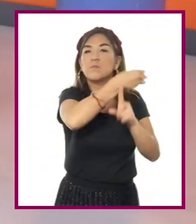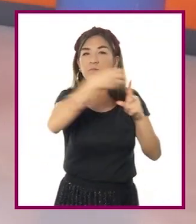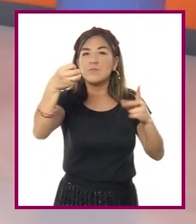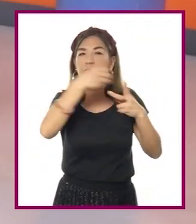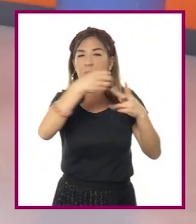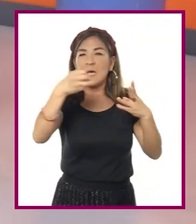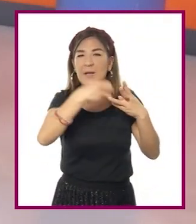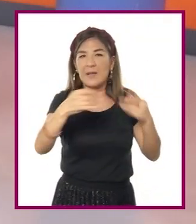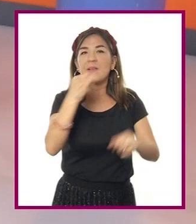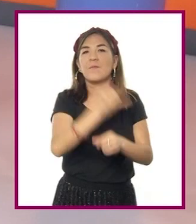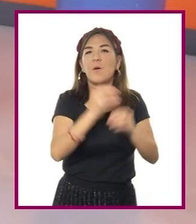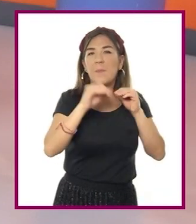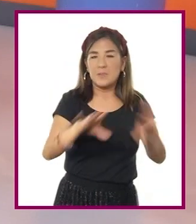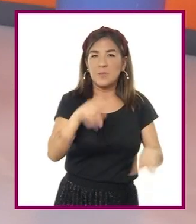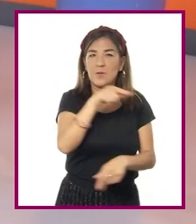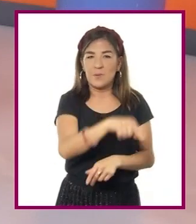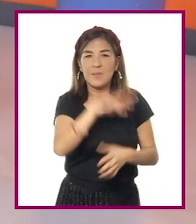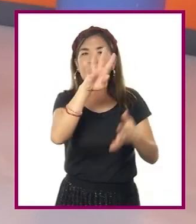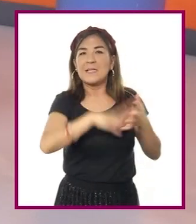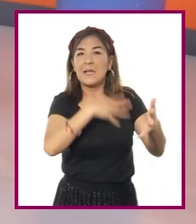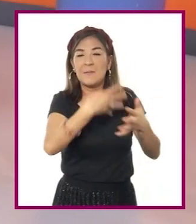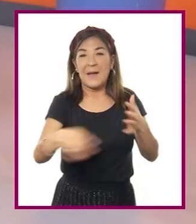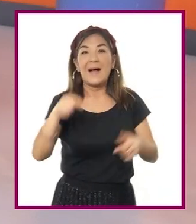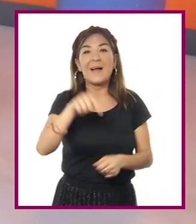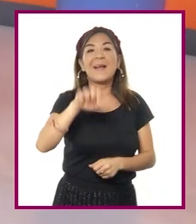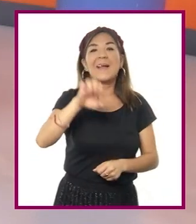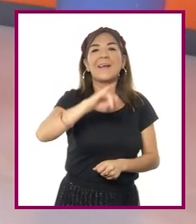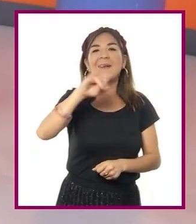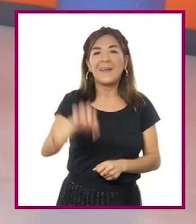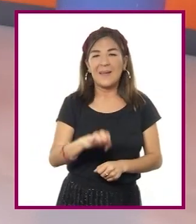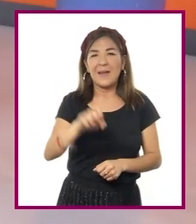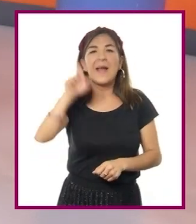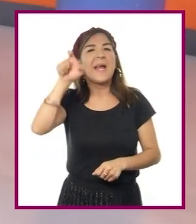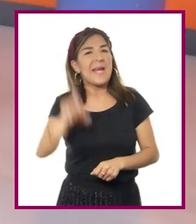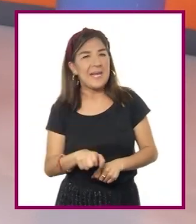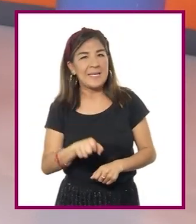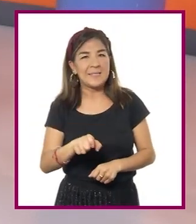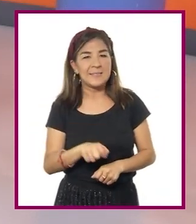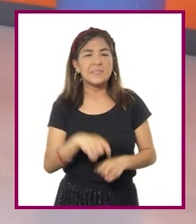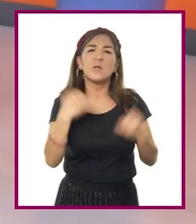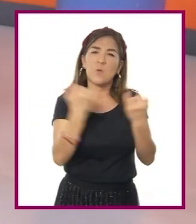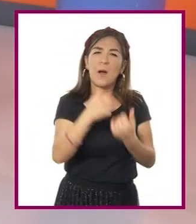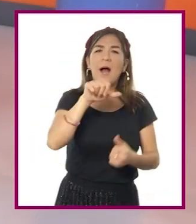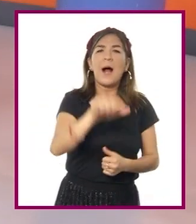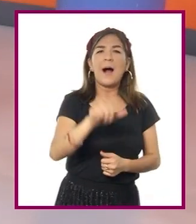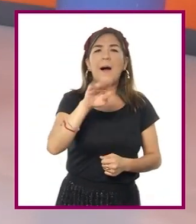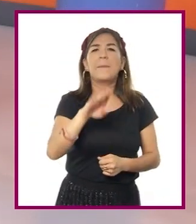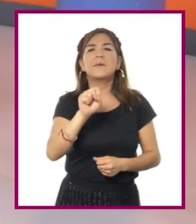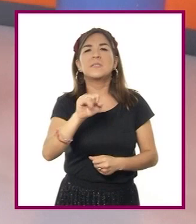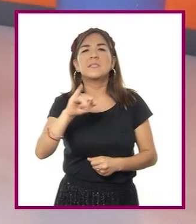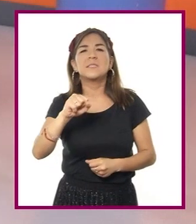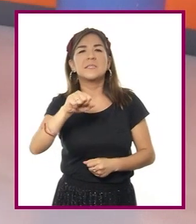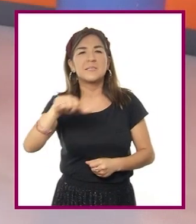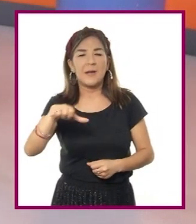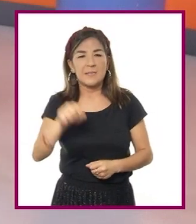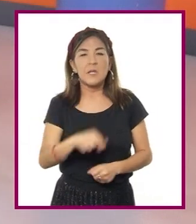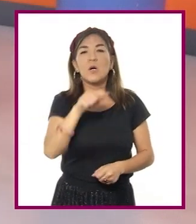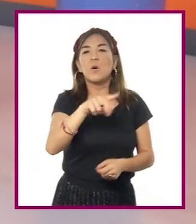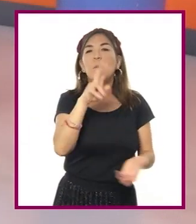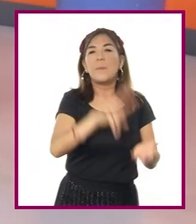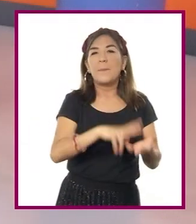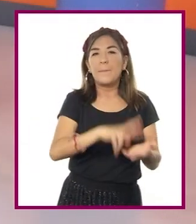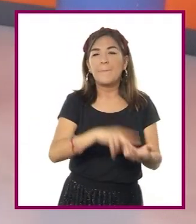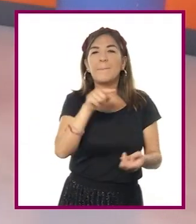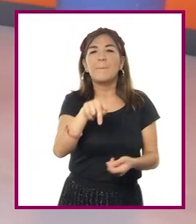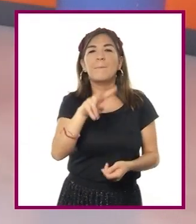una tabla. En el eje de las abscisas o X se ponen los valores del volumen,